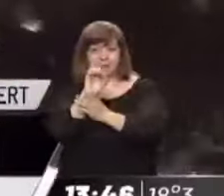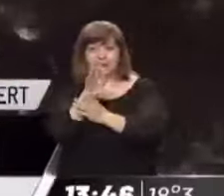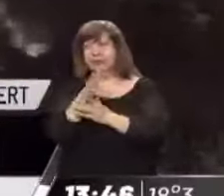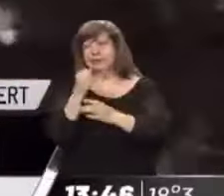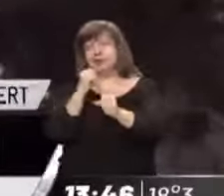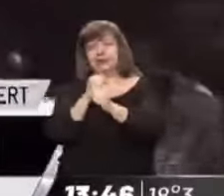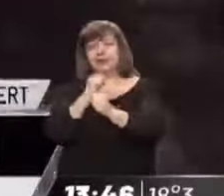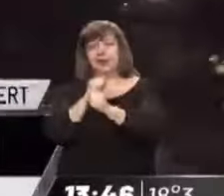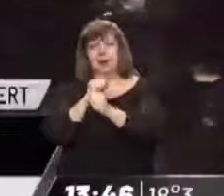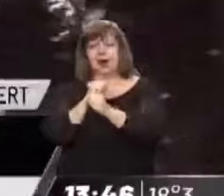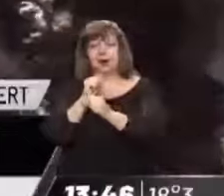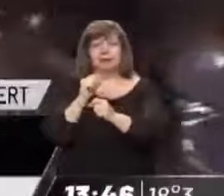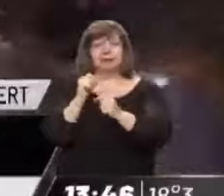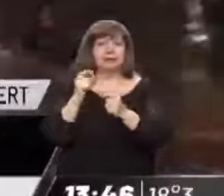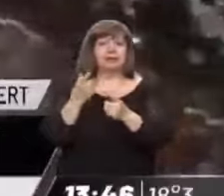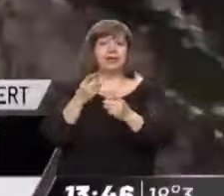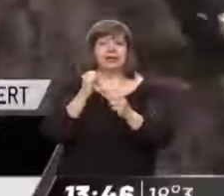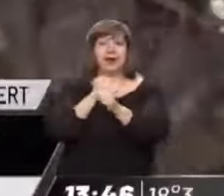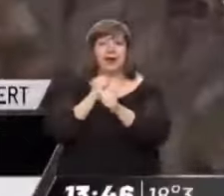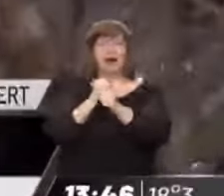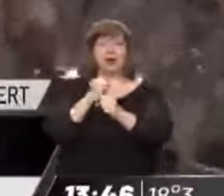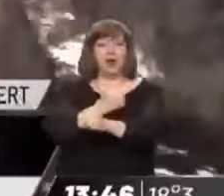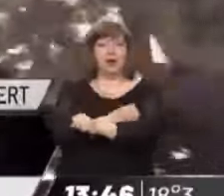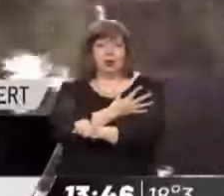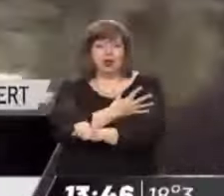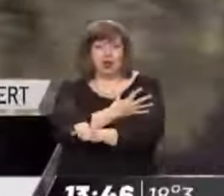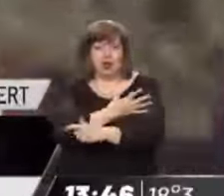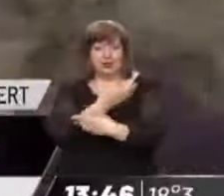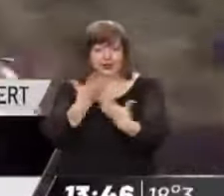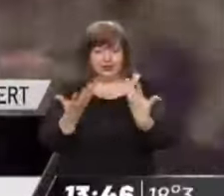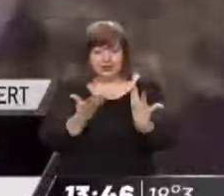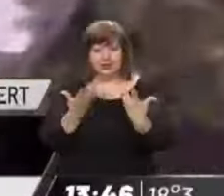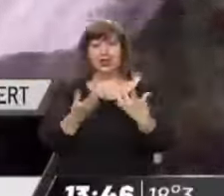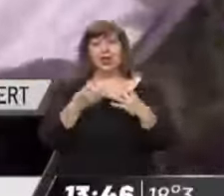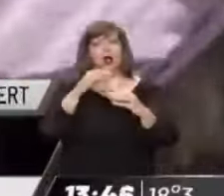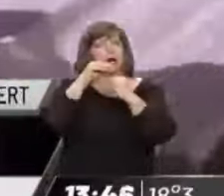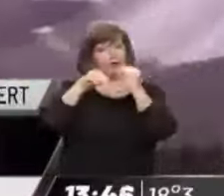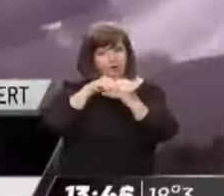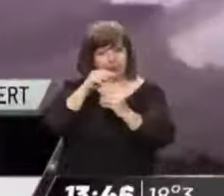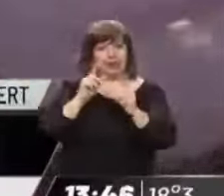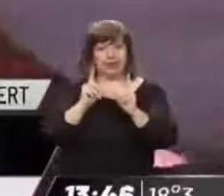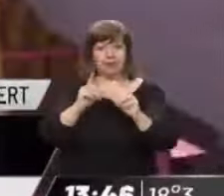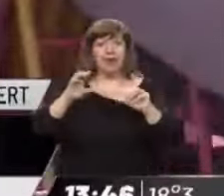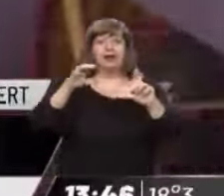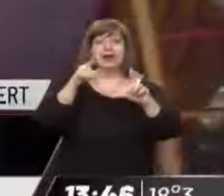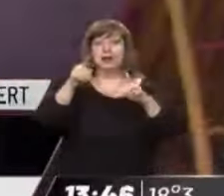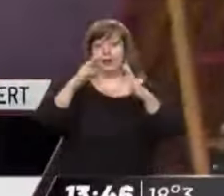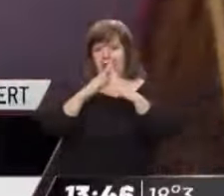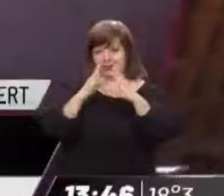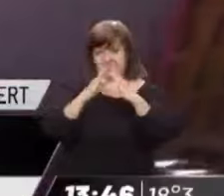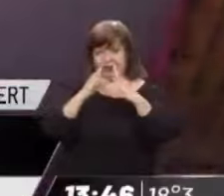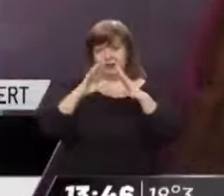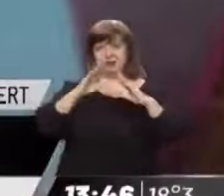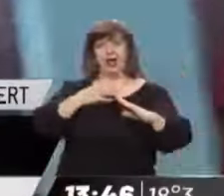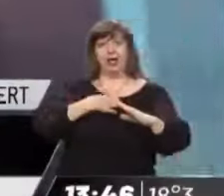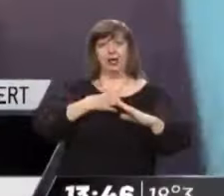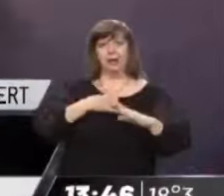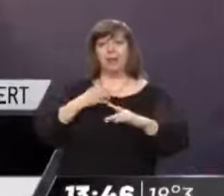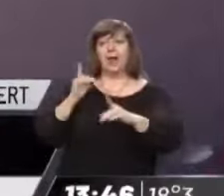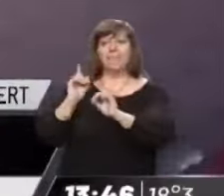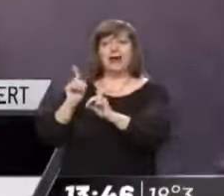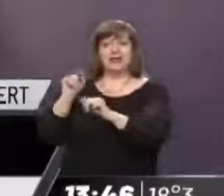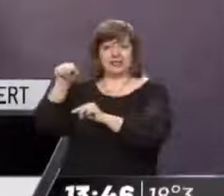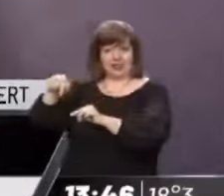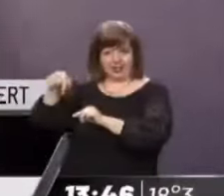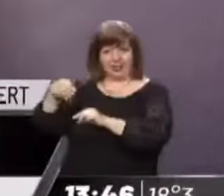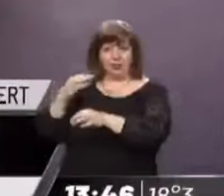trabajamos las emociones con los chicos y la familias Bueno qué necesitan nos decía Es verdad que que diferentes sectores están trabajando para sacar todos los árboles